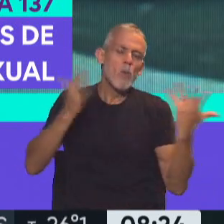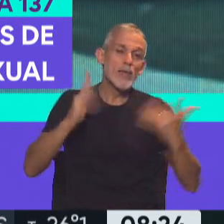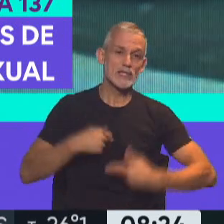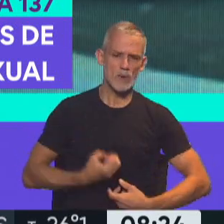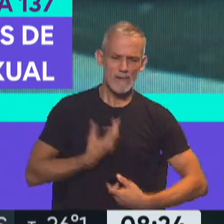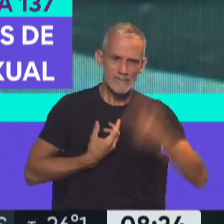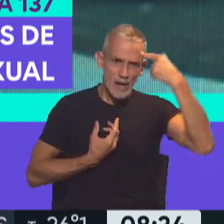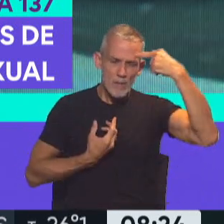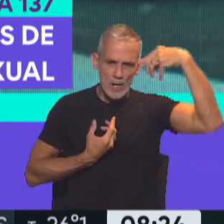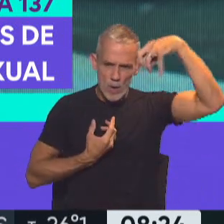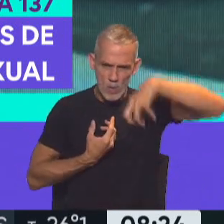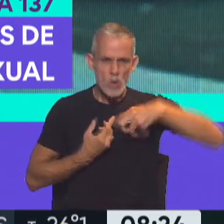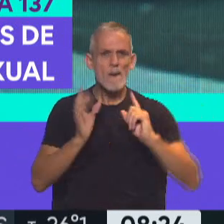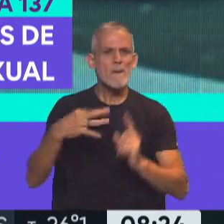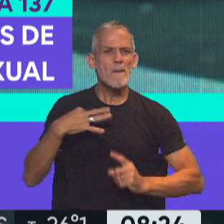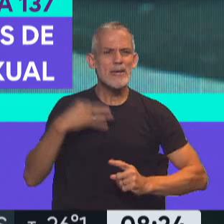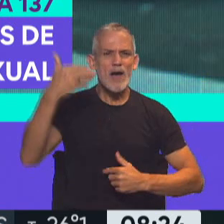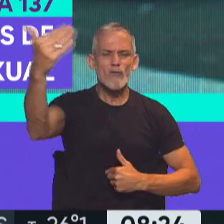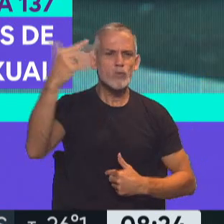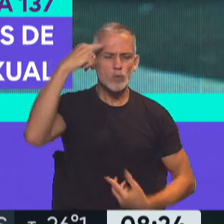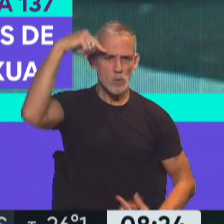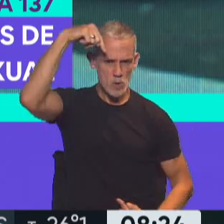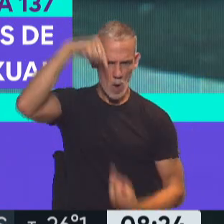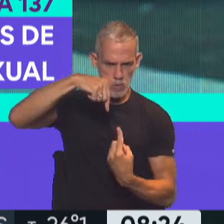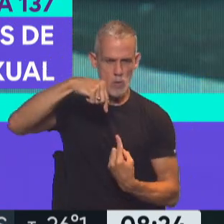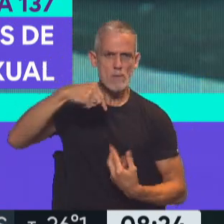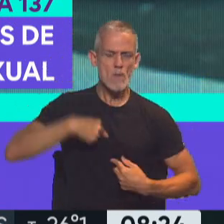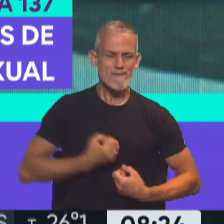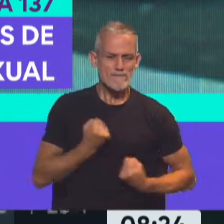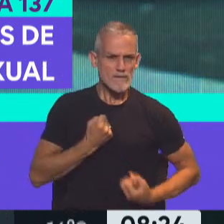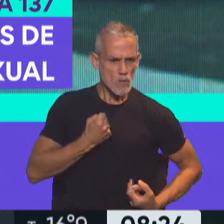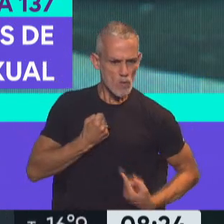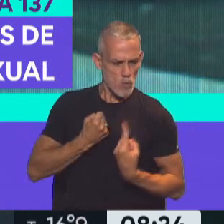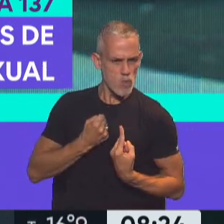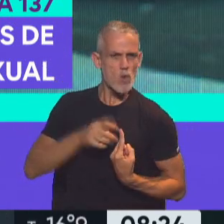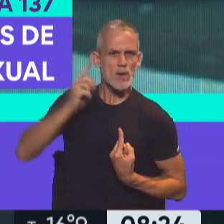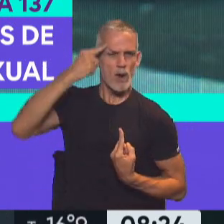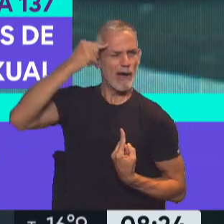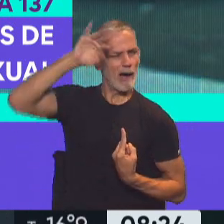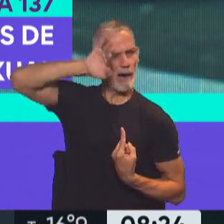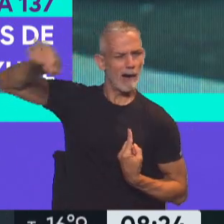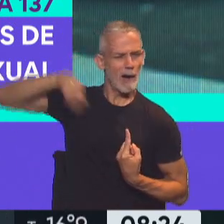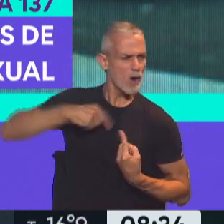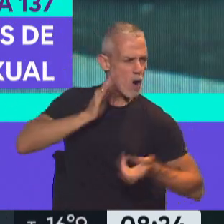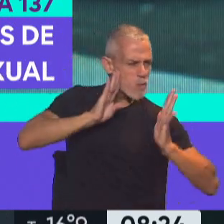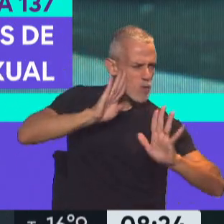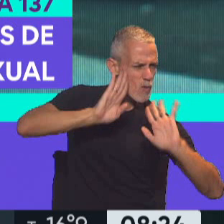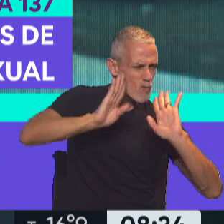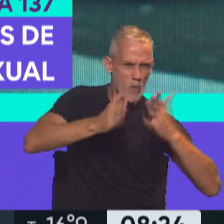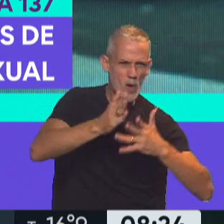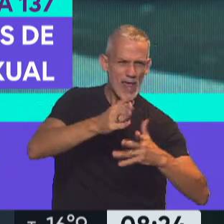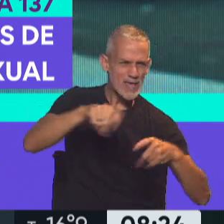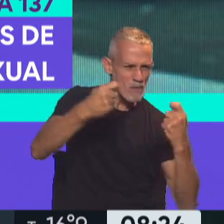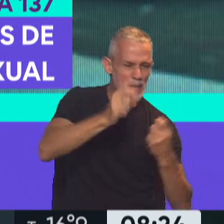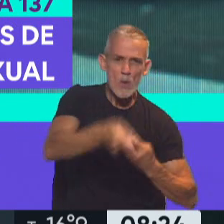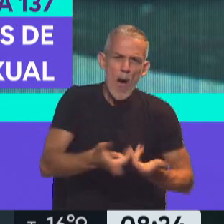siquiera pensando en su propio porvenir, su propio futuro, es más fuerte que eso y avanzan sobre una agresión de estas características? ¿Qué es